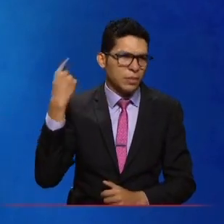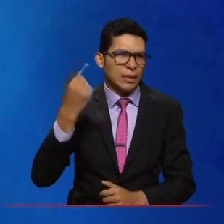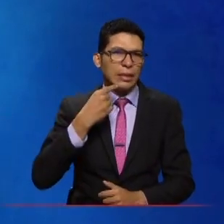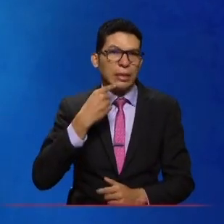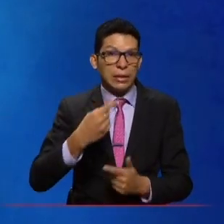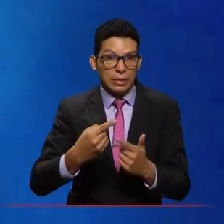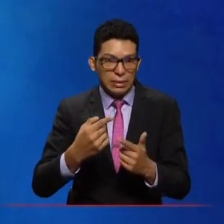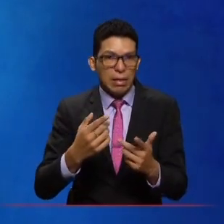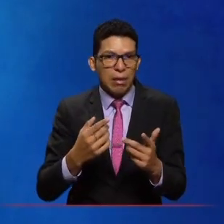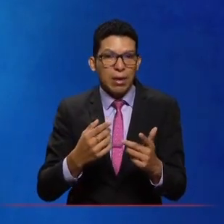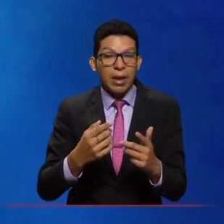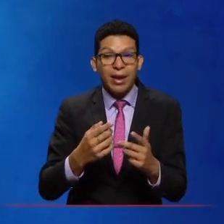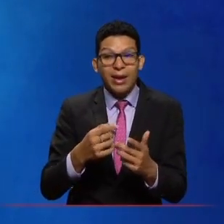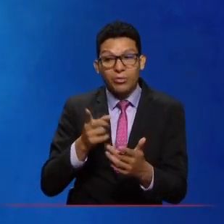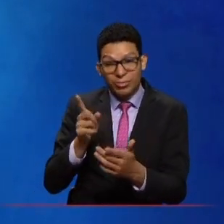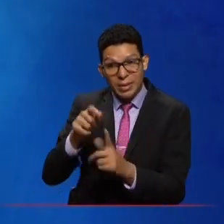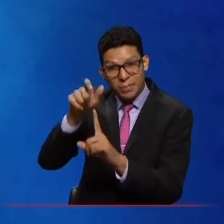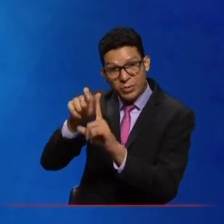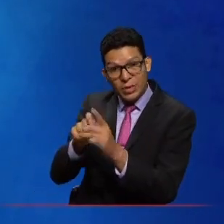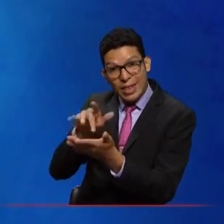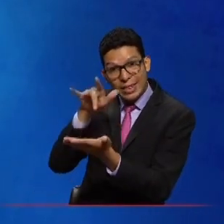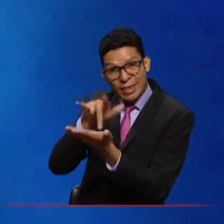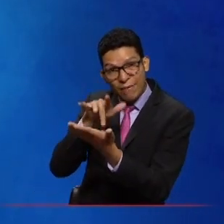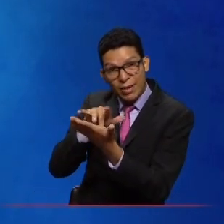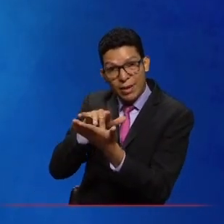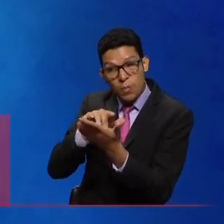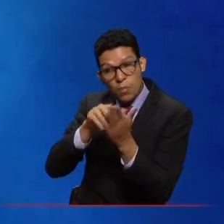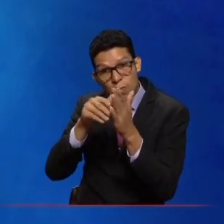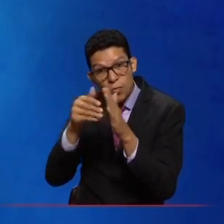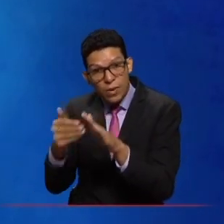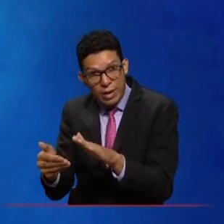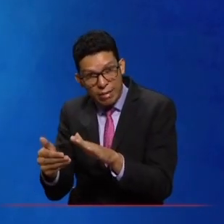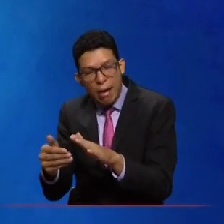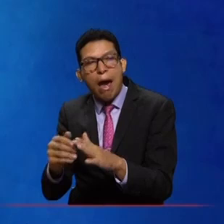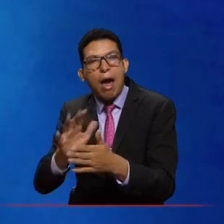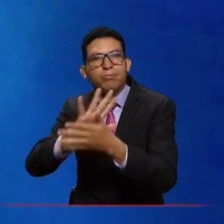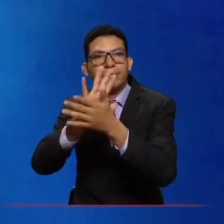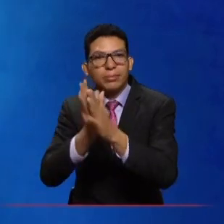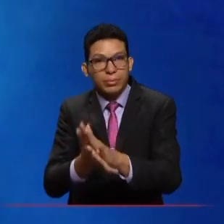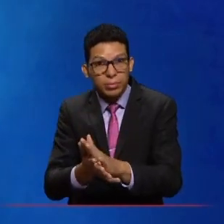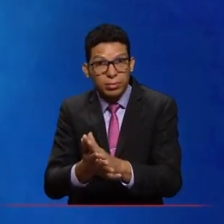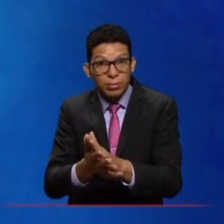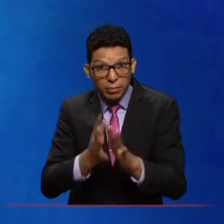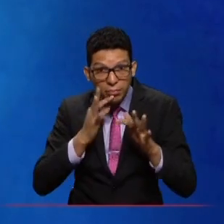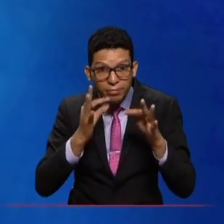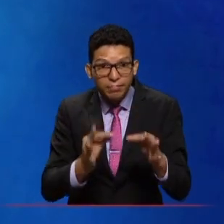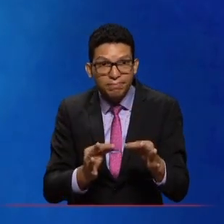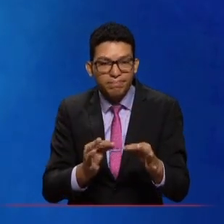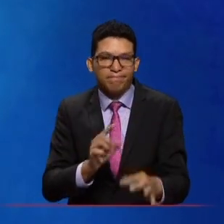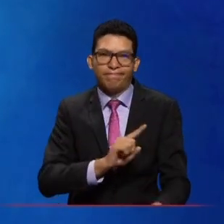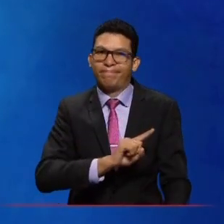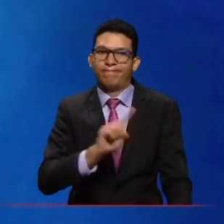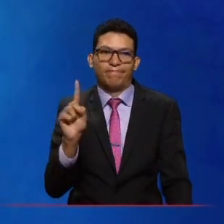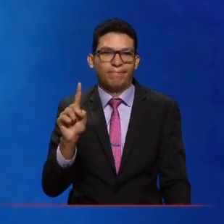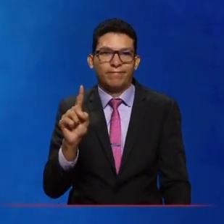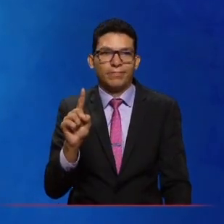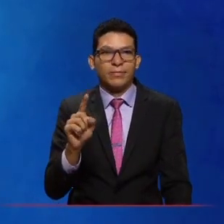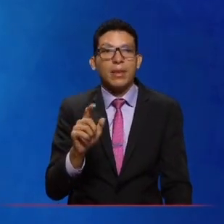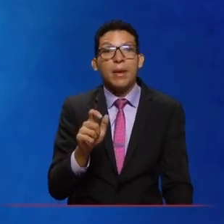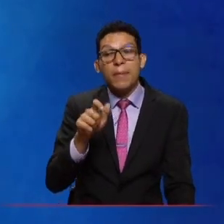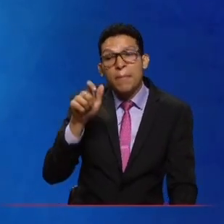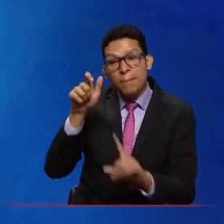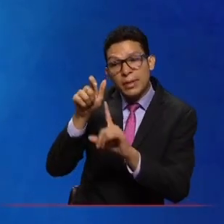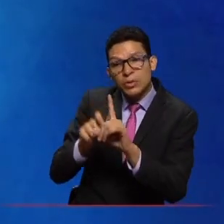dicen que cuando muere el deudor, muere la deuda. Y no es cierto. La deuda no muere cuando muere el deudor. El acreedor